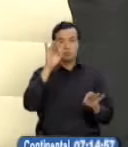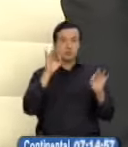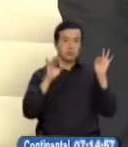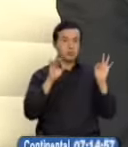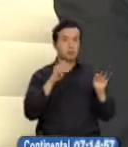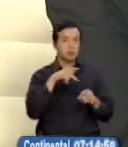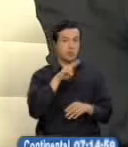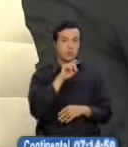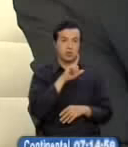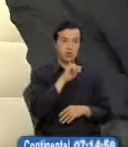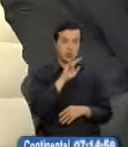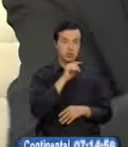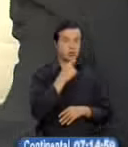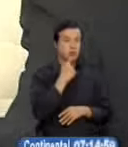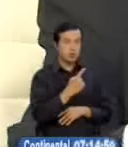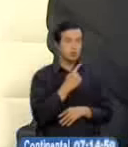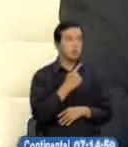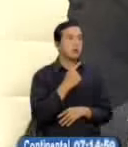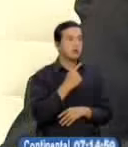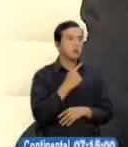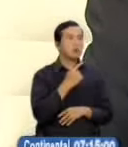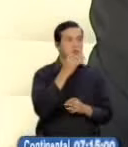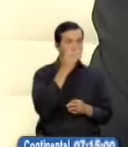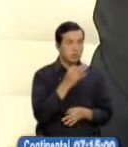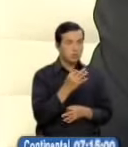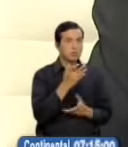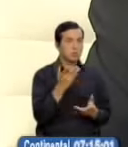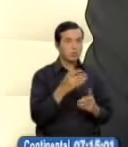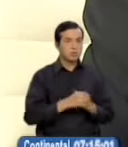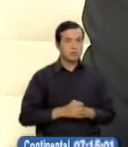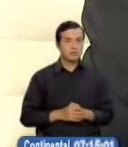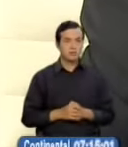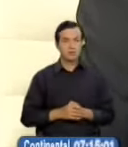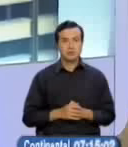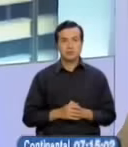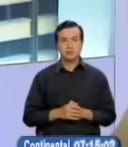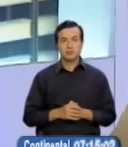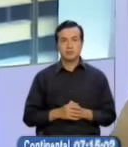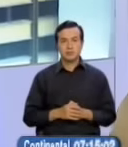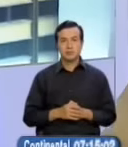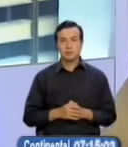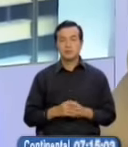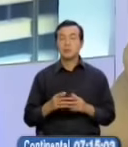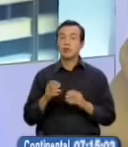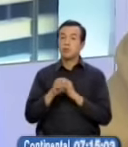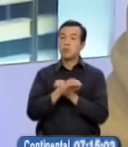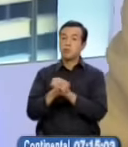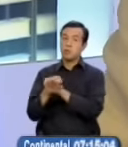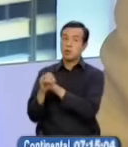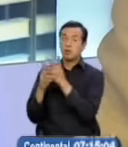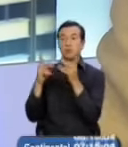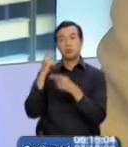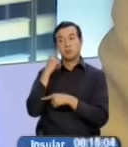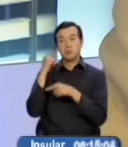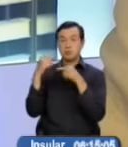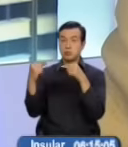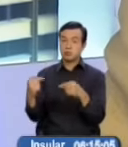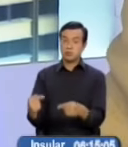doña Paulina nos mandó a utilizar los verbos correctos? Digamos que una campaña electoral depende de los